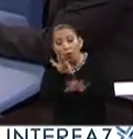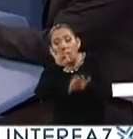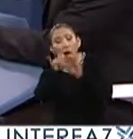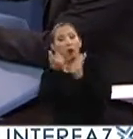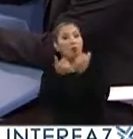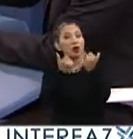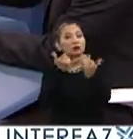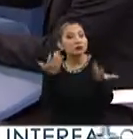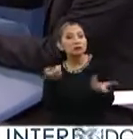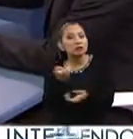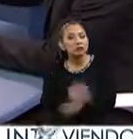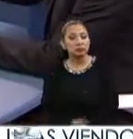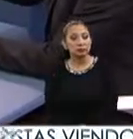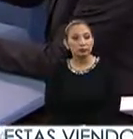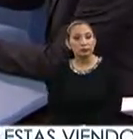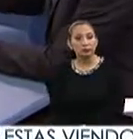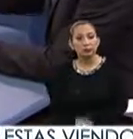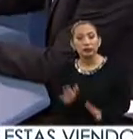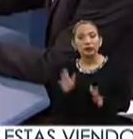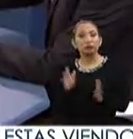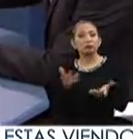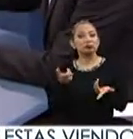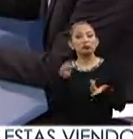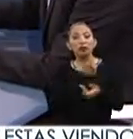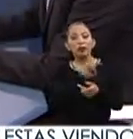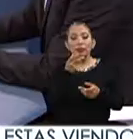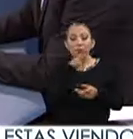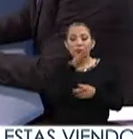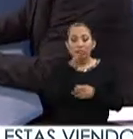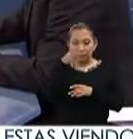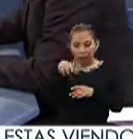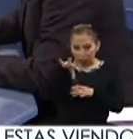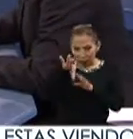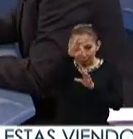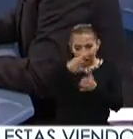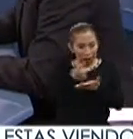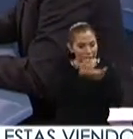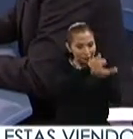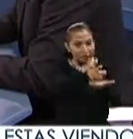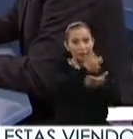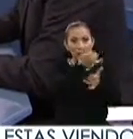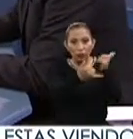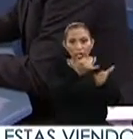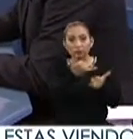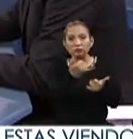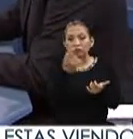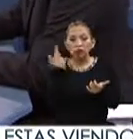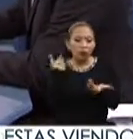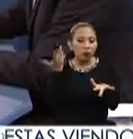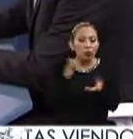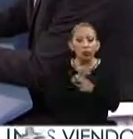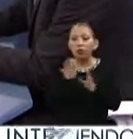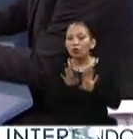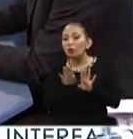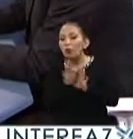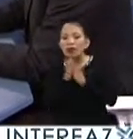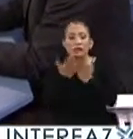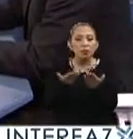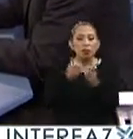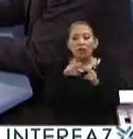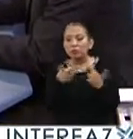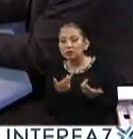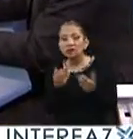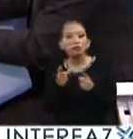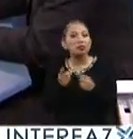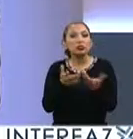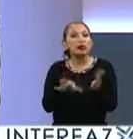¿Dónde buscar estas alternativas? ¿Qué páginas pueden acceder los padres para orientarse? ¿O qué libros, o qué